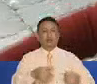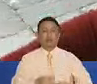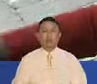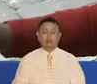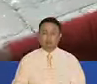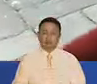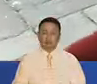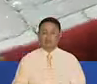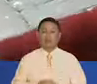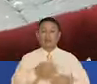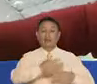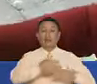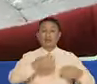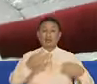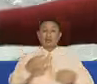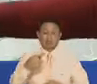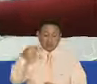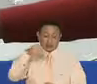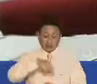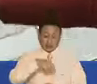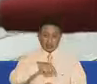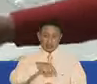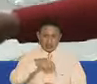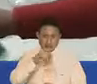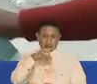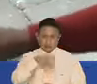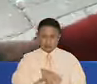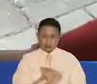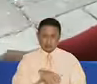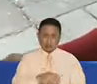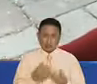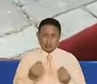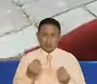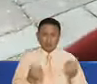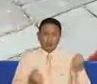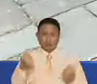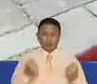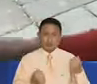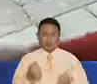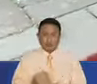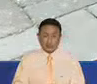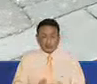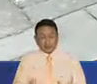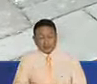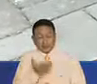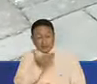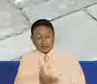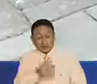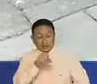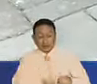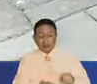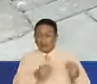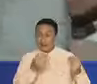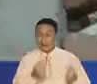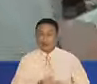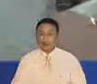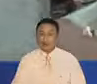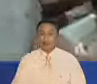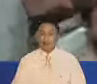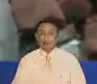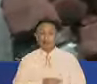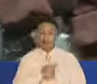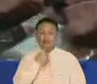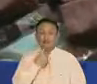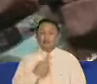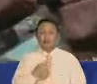El material no es como para los carros que van y vienen. Entonces eso se nos daña muy seguido. Indican que